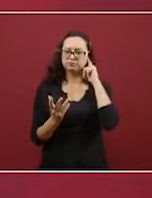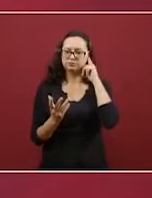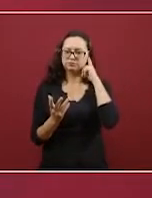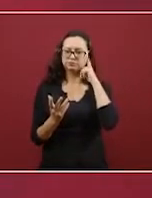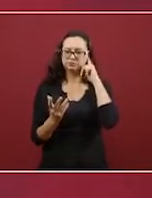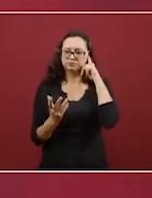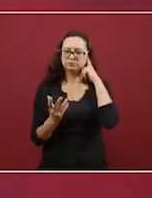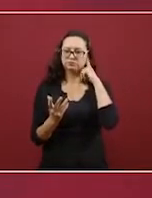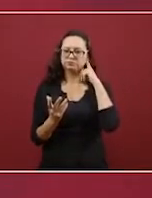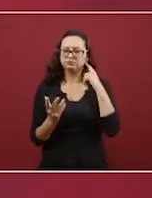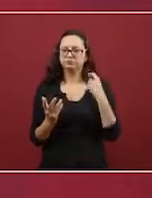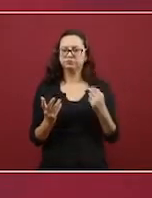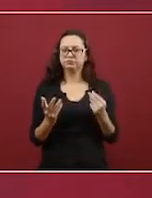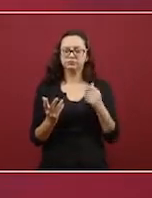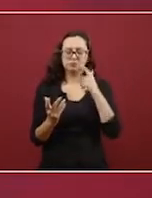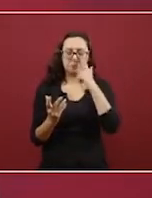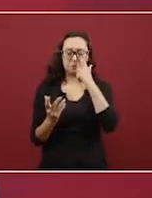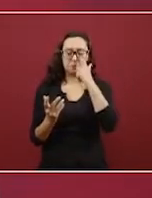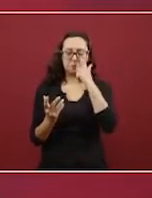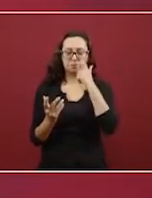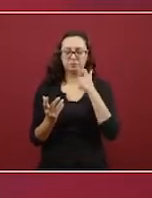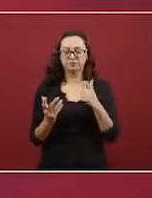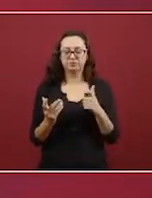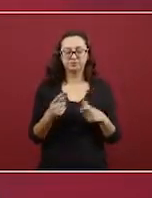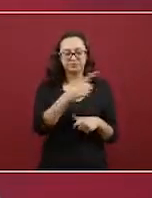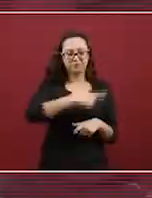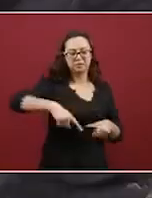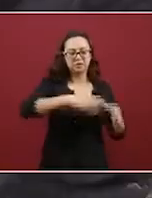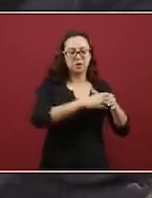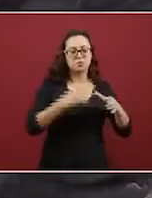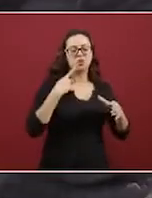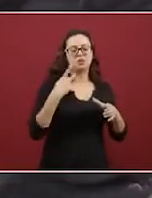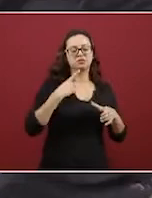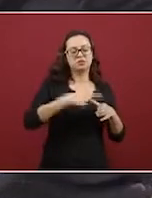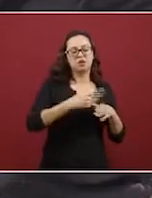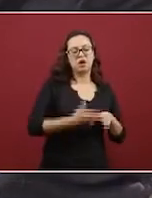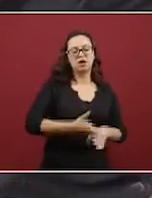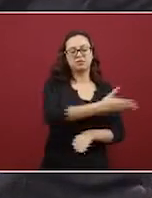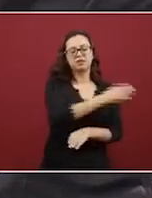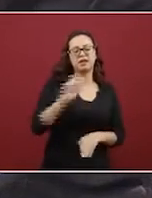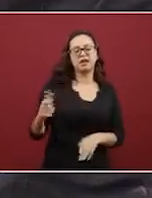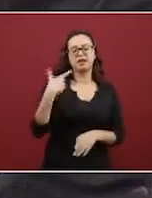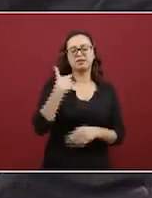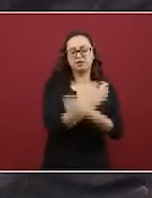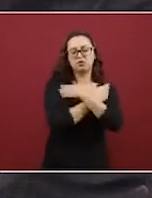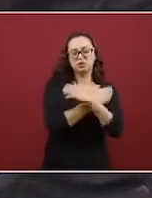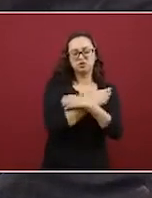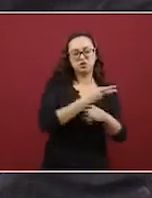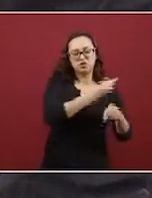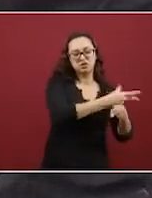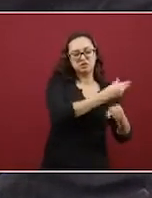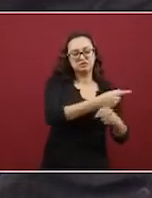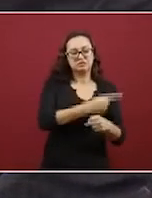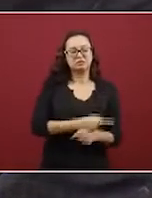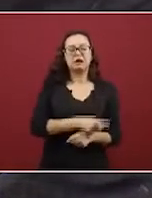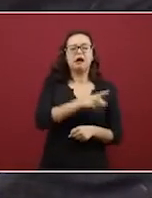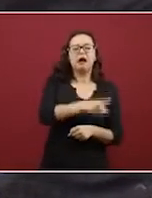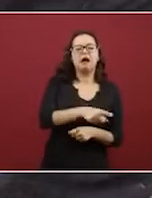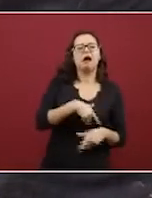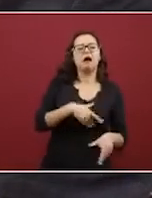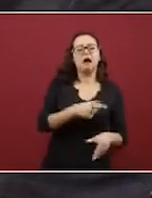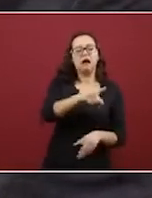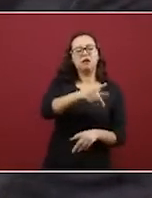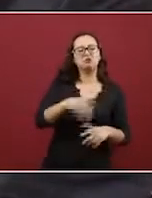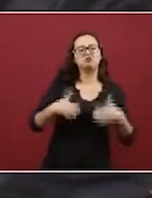aparejado de la conectividad lópez obrador afirmó que ante esta situación hay que modernizar desde abajo el país para crónica tv